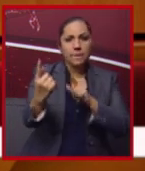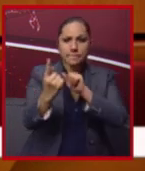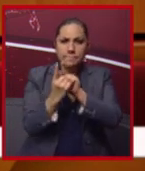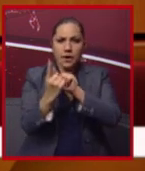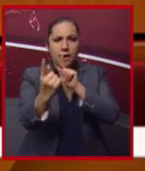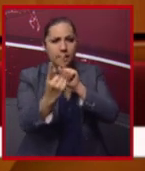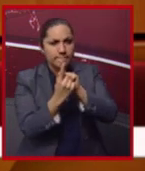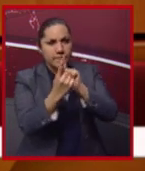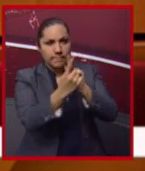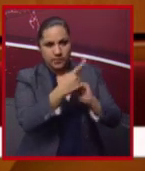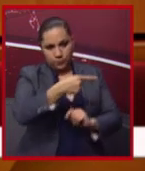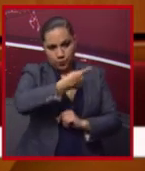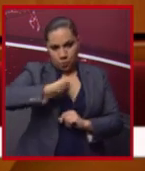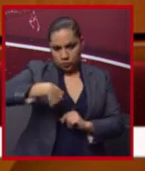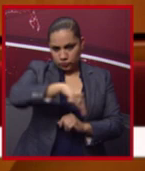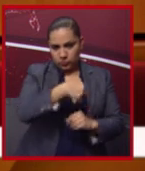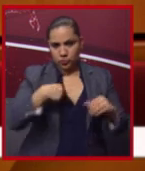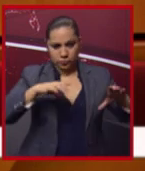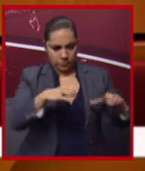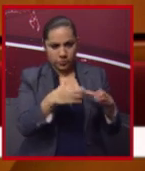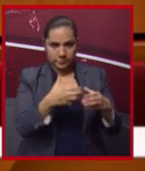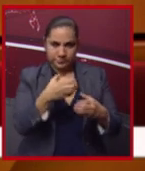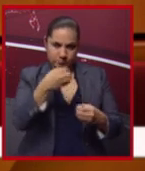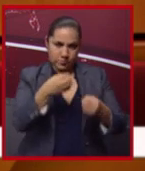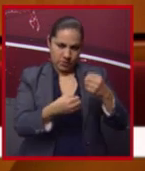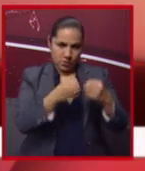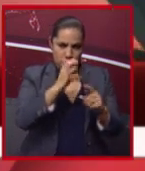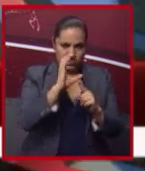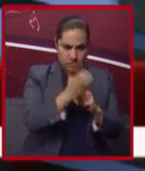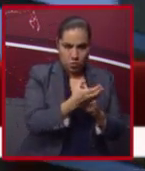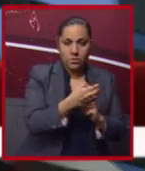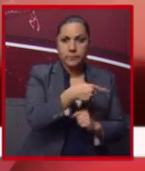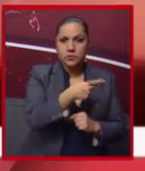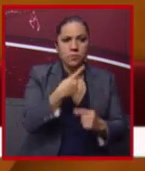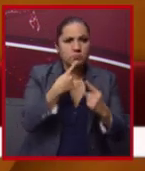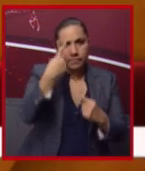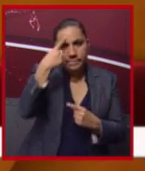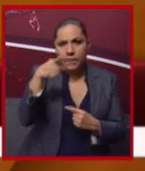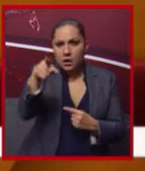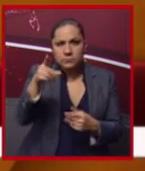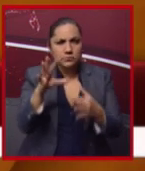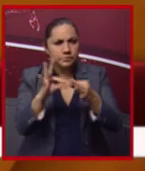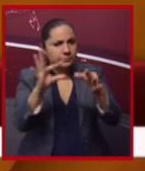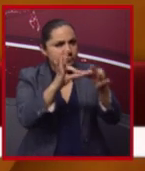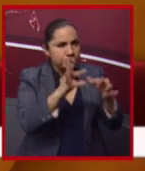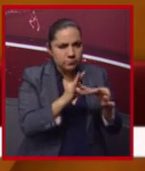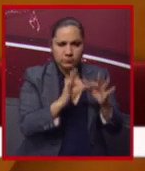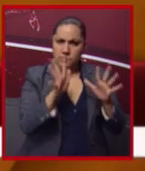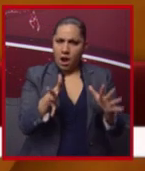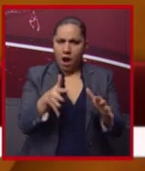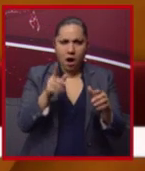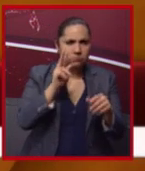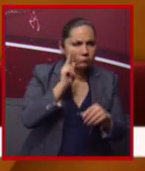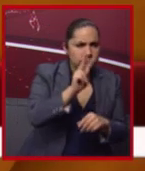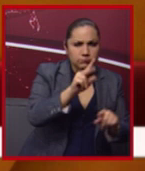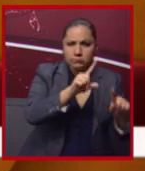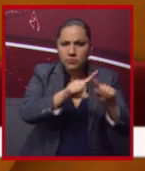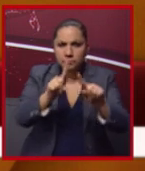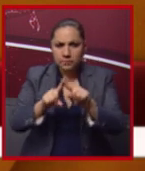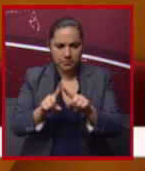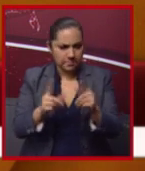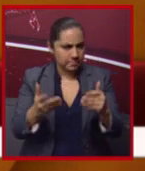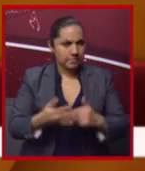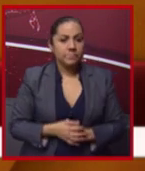decidimos, integrantes de la Comisión de Justicia, escuchar. A los senadores de Morena nos queda clara